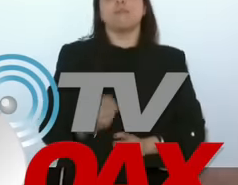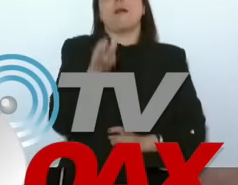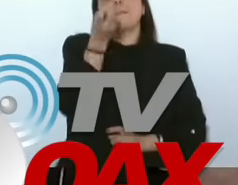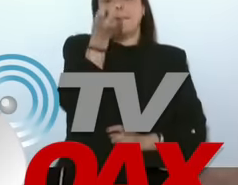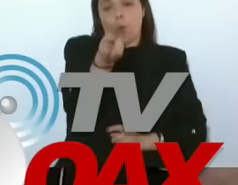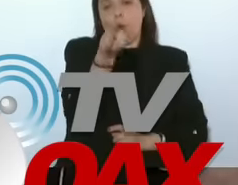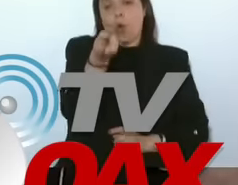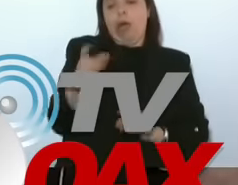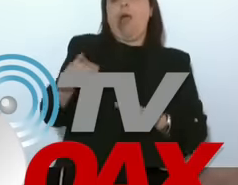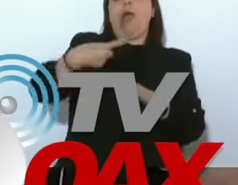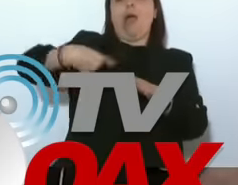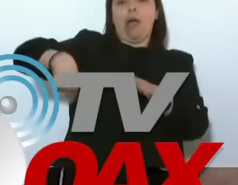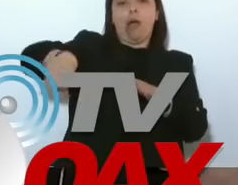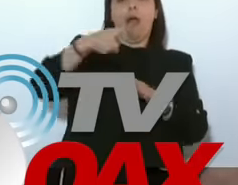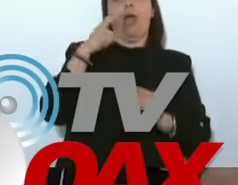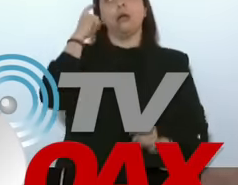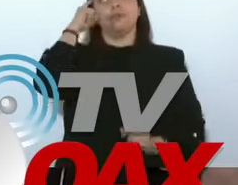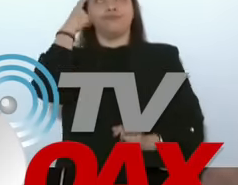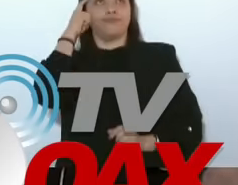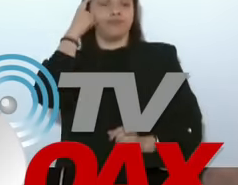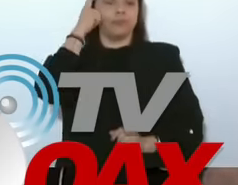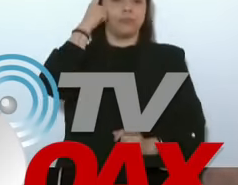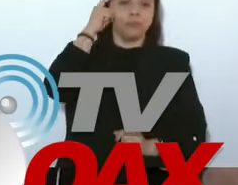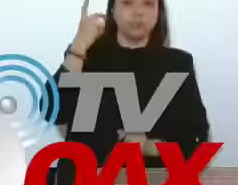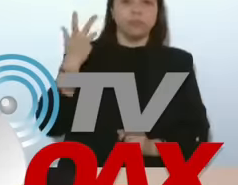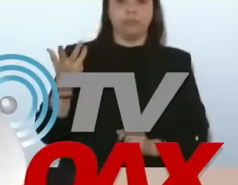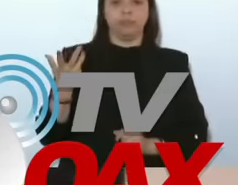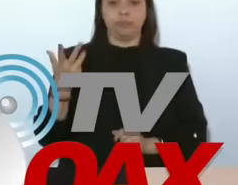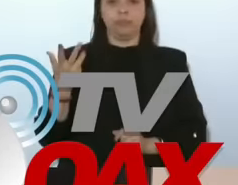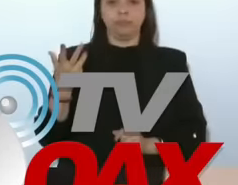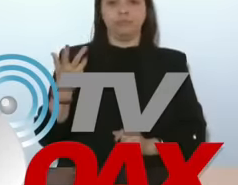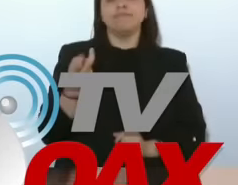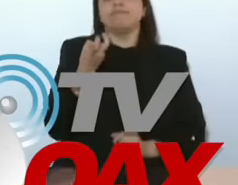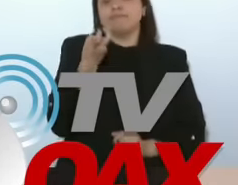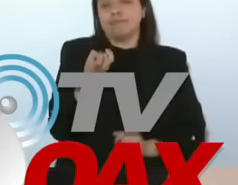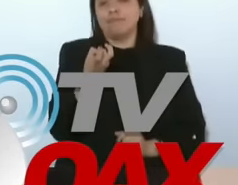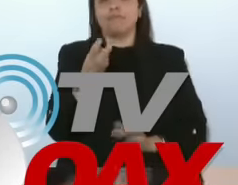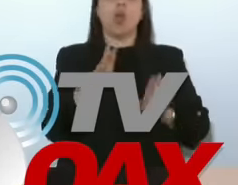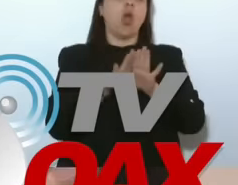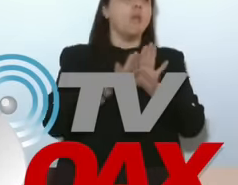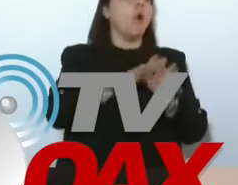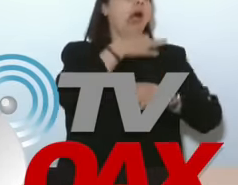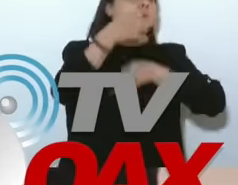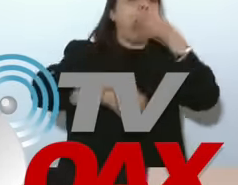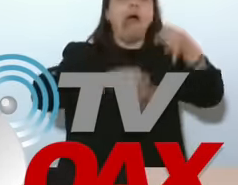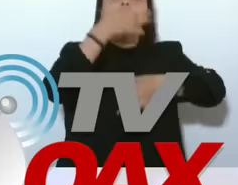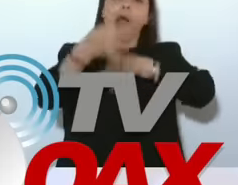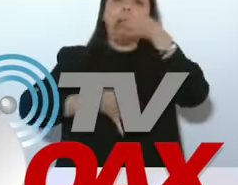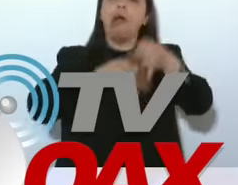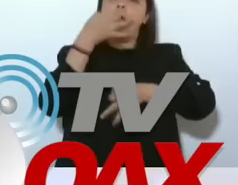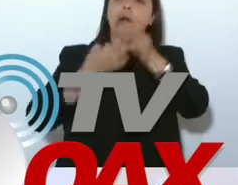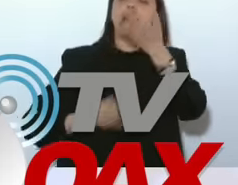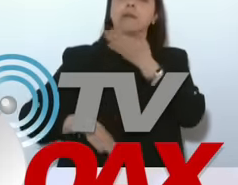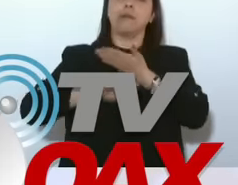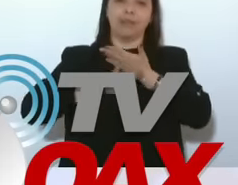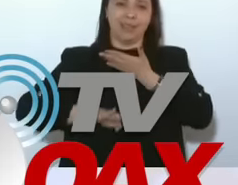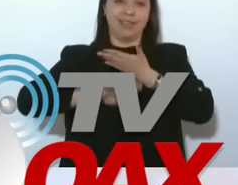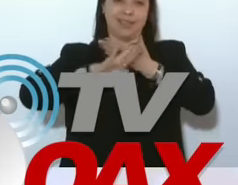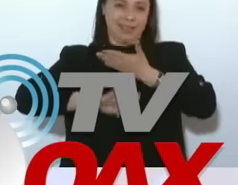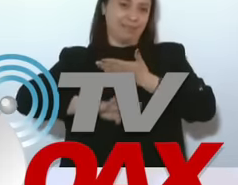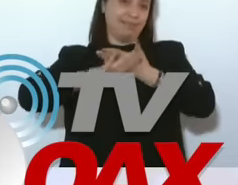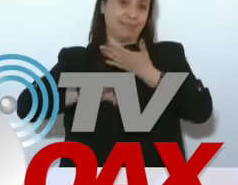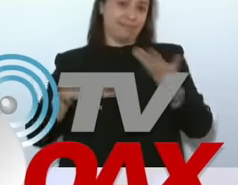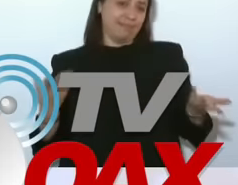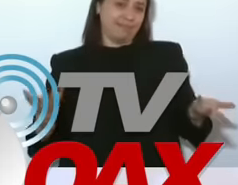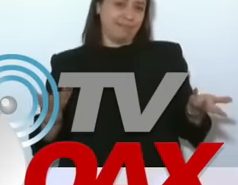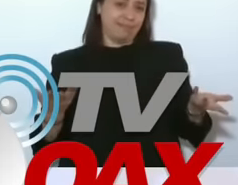enojar, y por eso la campaña. ¿Cómo no van a celebrar? ¿Cómo no